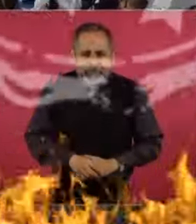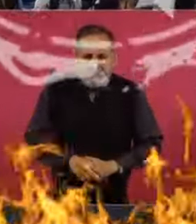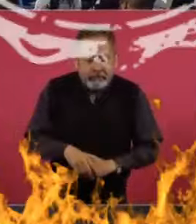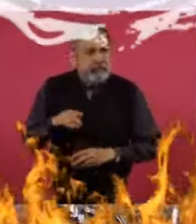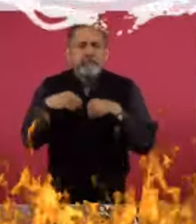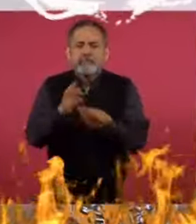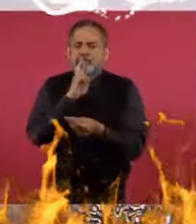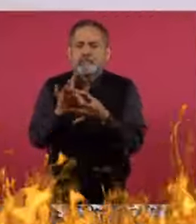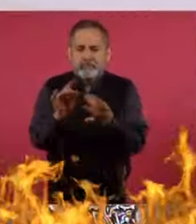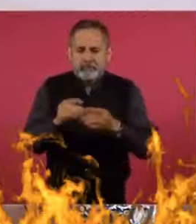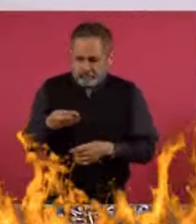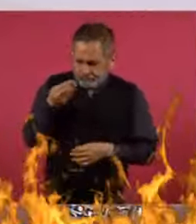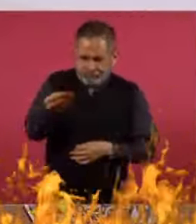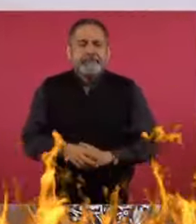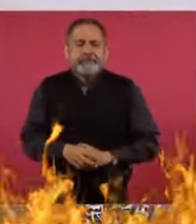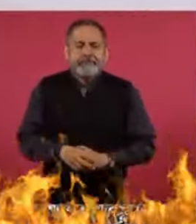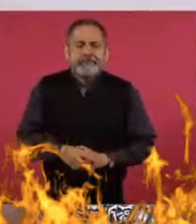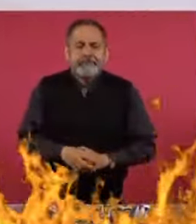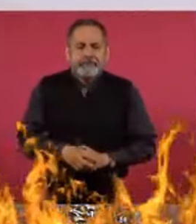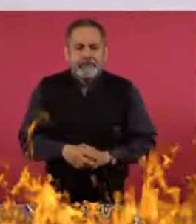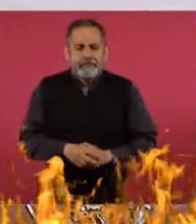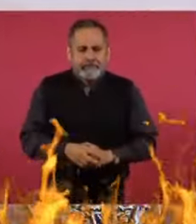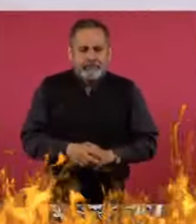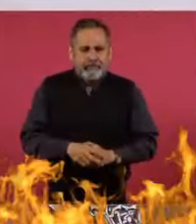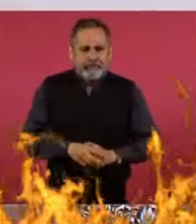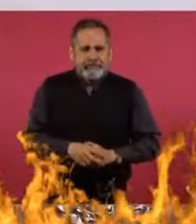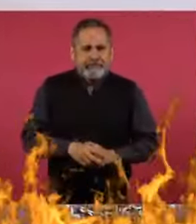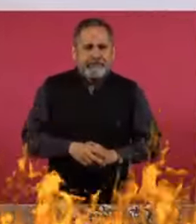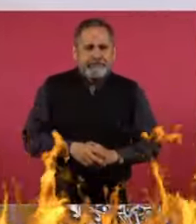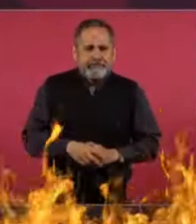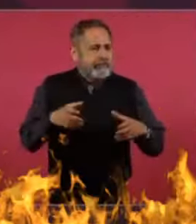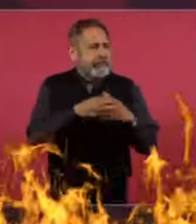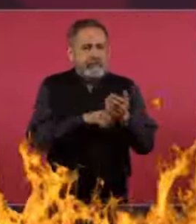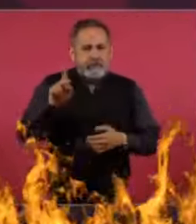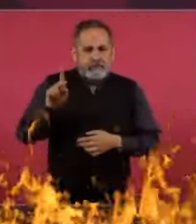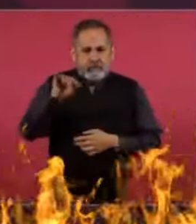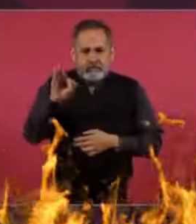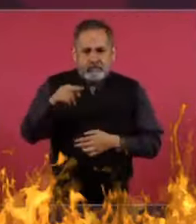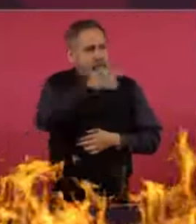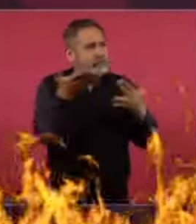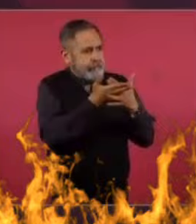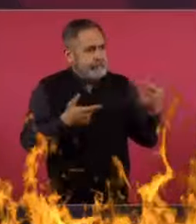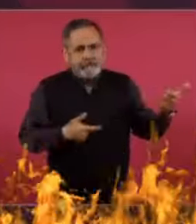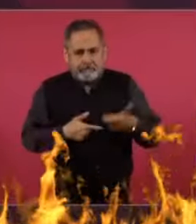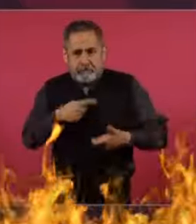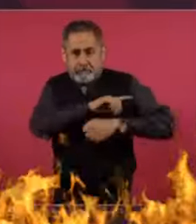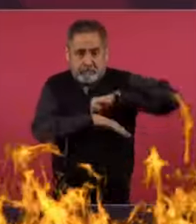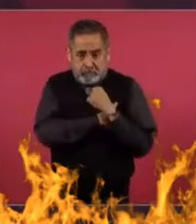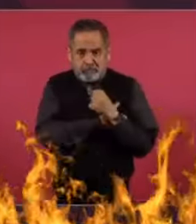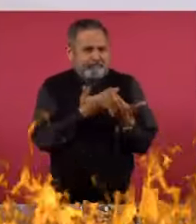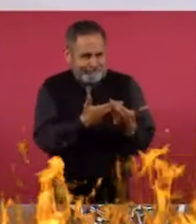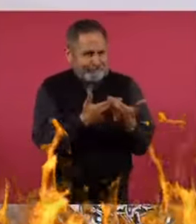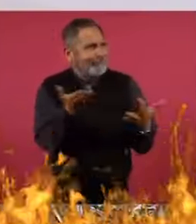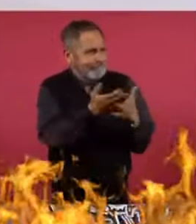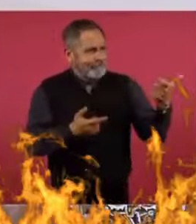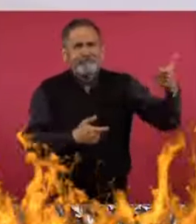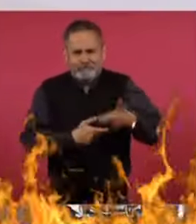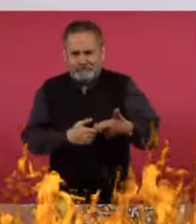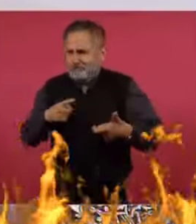Voy a dar el remedio y el trapito. Que aporte el Poder Judicial la mitad de lo que tienen guardado en los